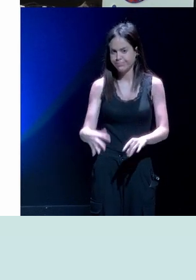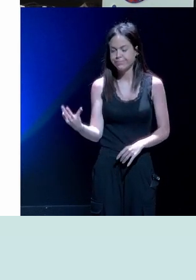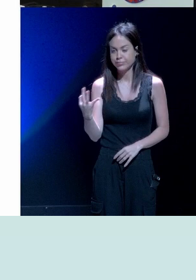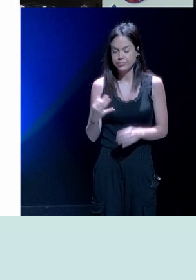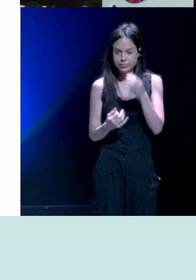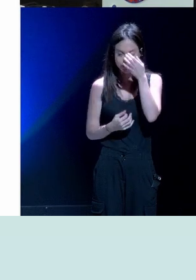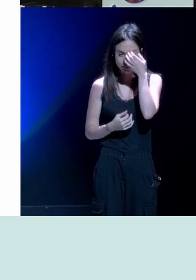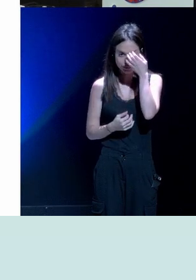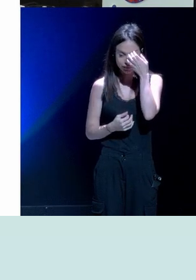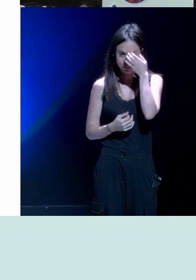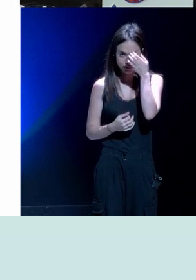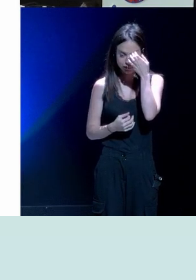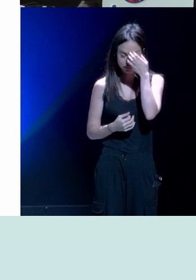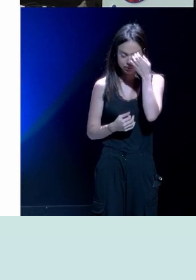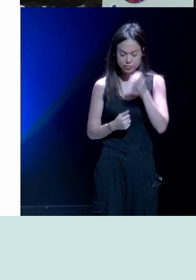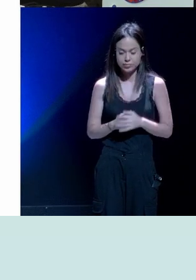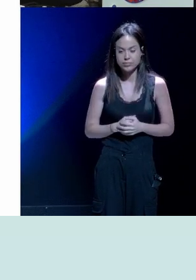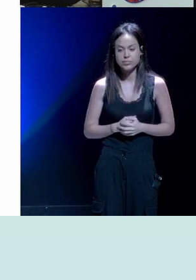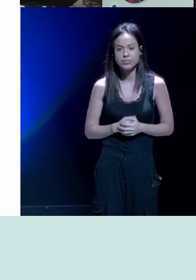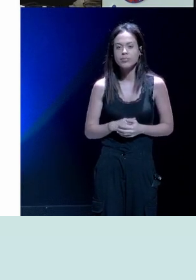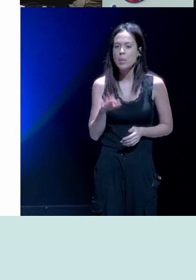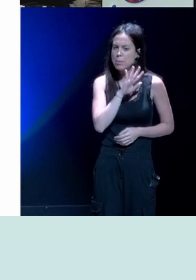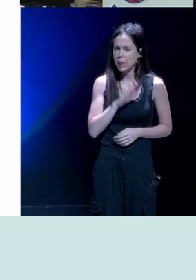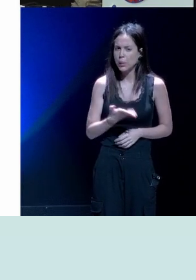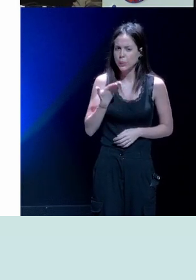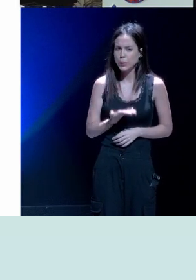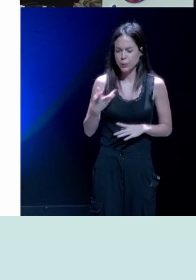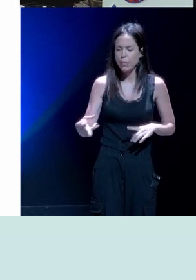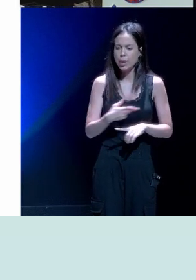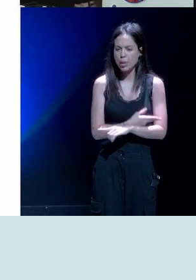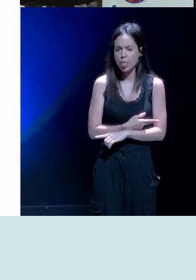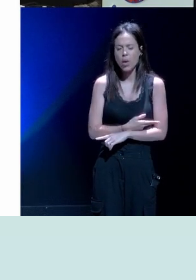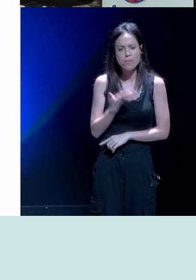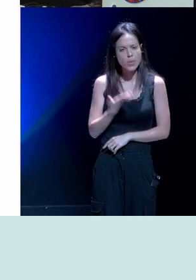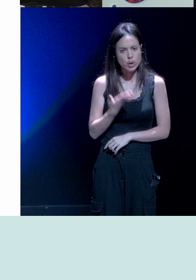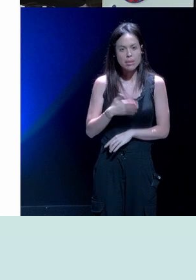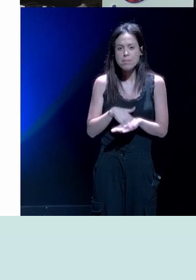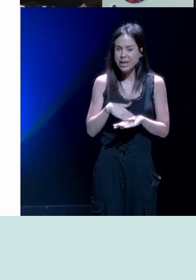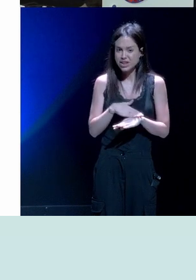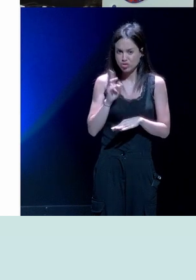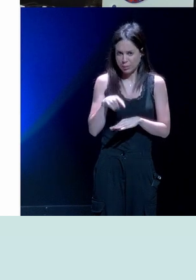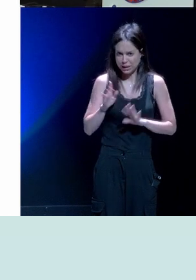Me parece que este es un punto de gran importancia, aunque sea muy básico a la vez.